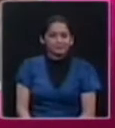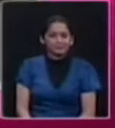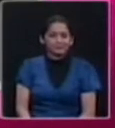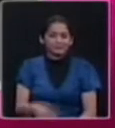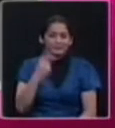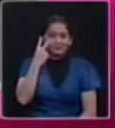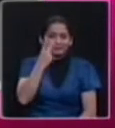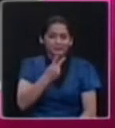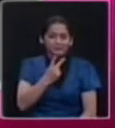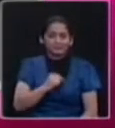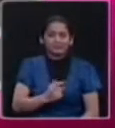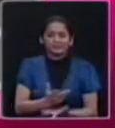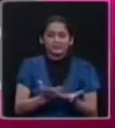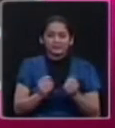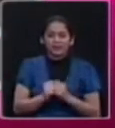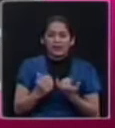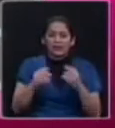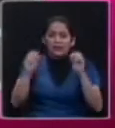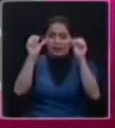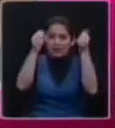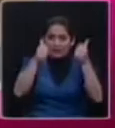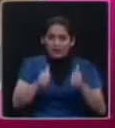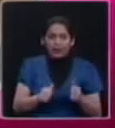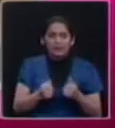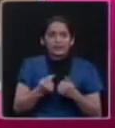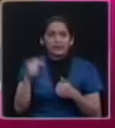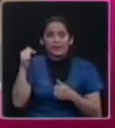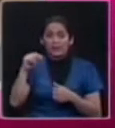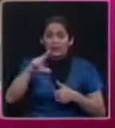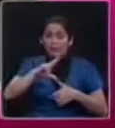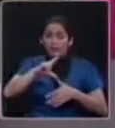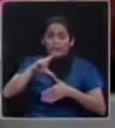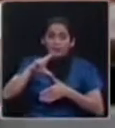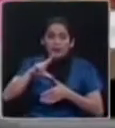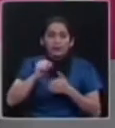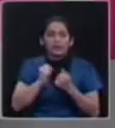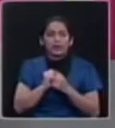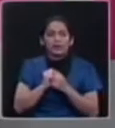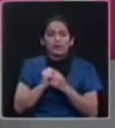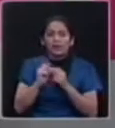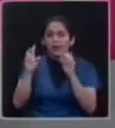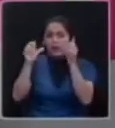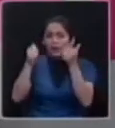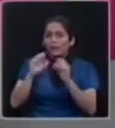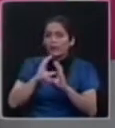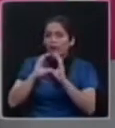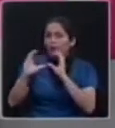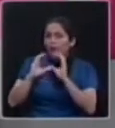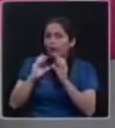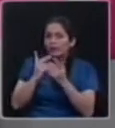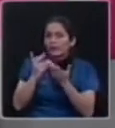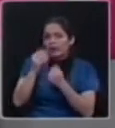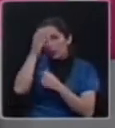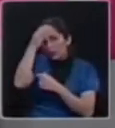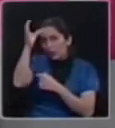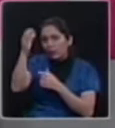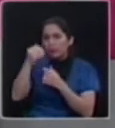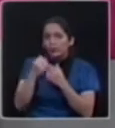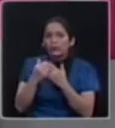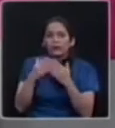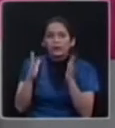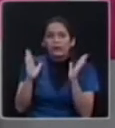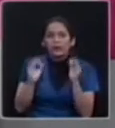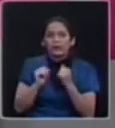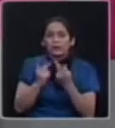y otros temas como artes y política en América Latina, las artes para el diálogo intercultural, la obra artística y los derechos de